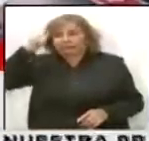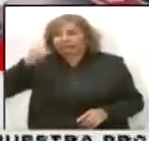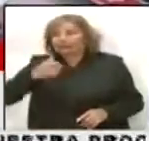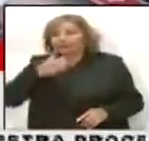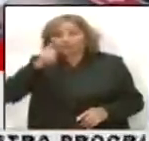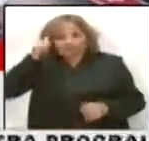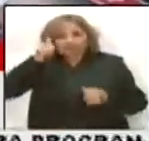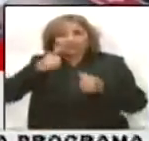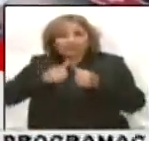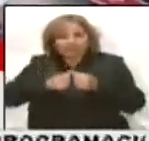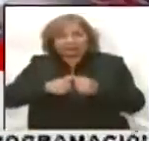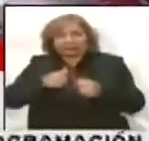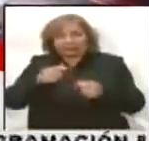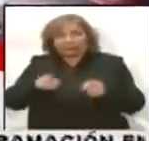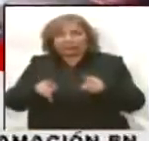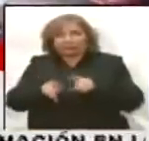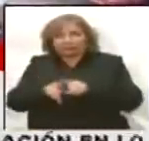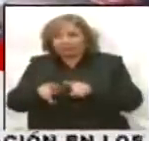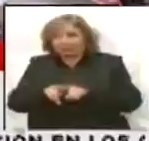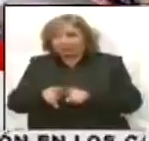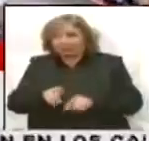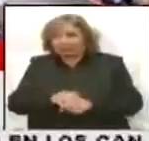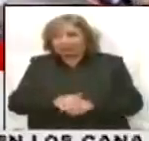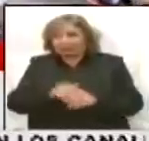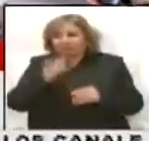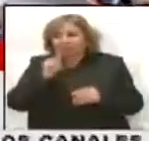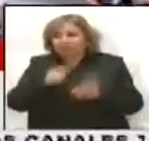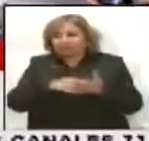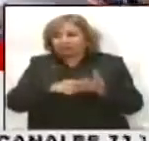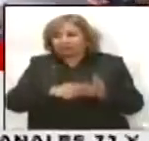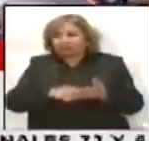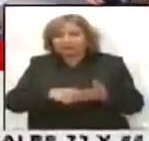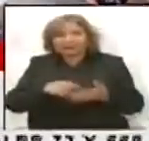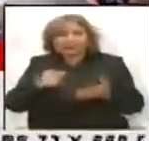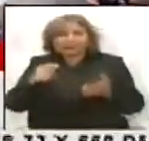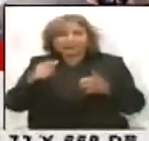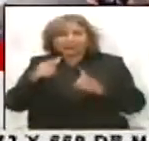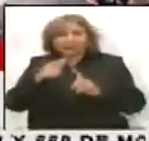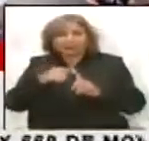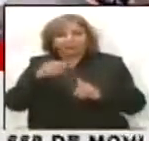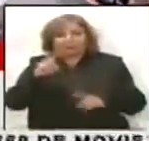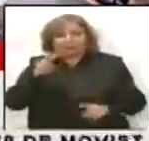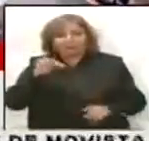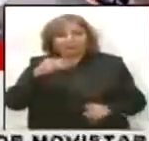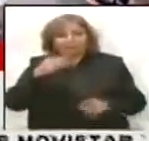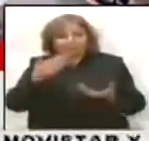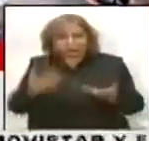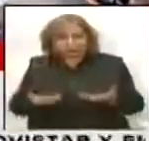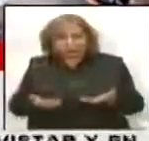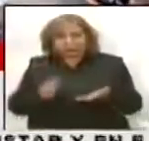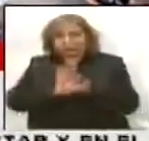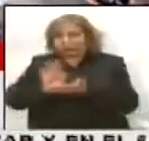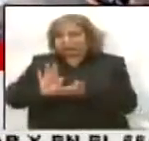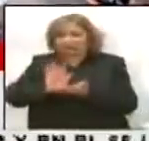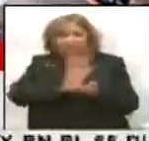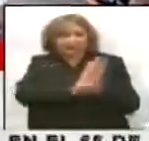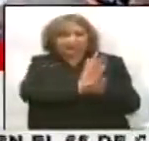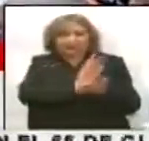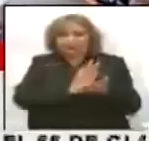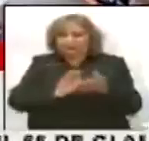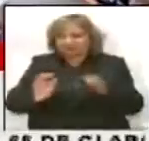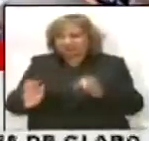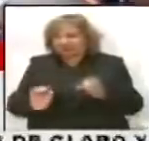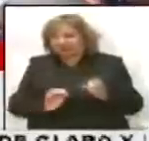hay que recordar también que además de ese aspecto terrorista, también hubo un aspecto discriminatorio en esas acciones.